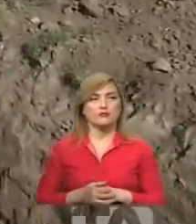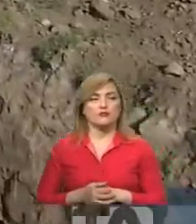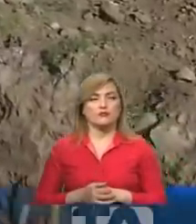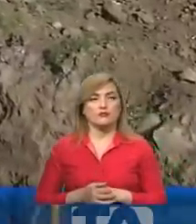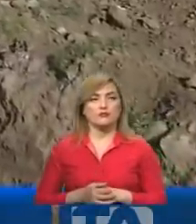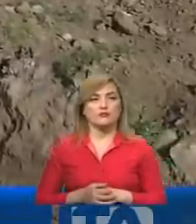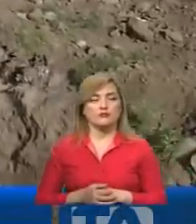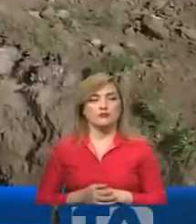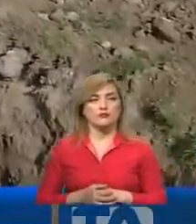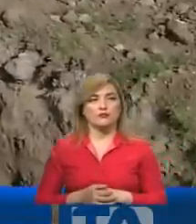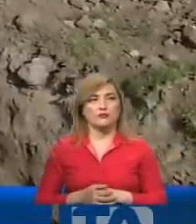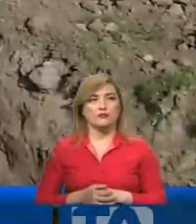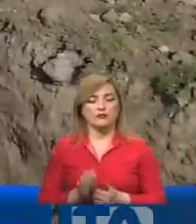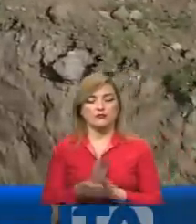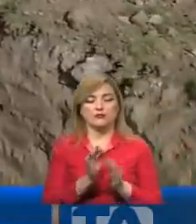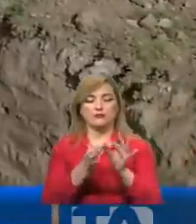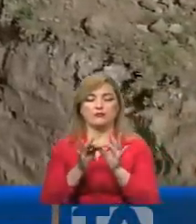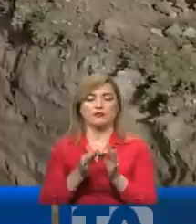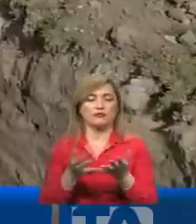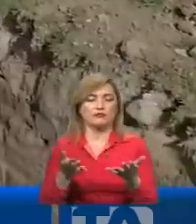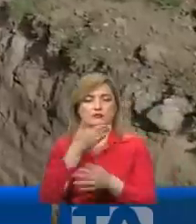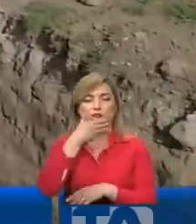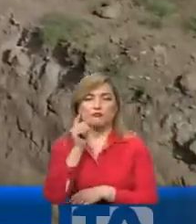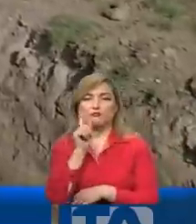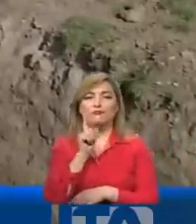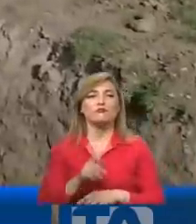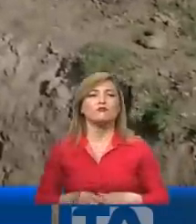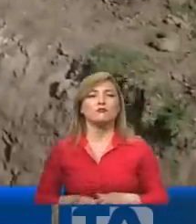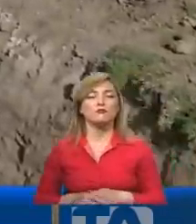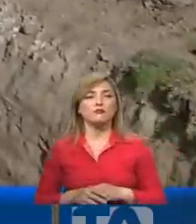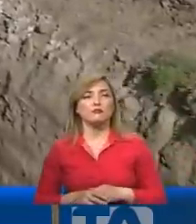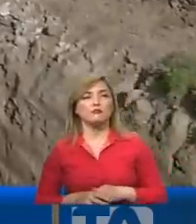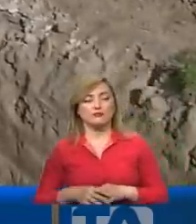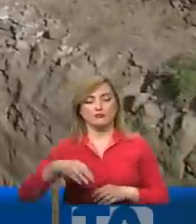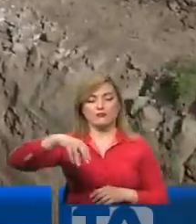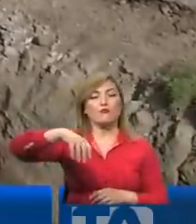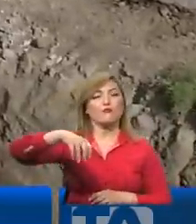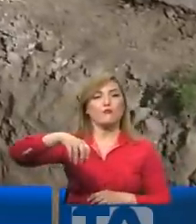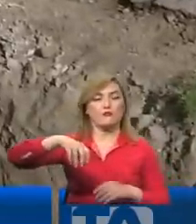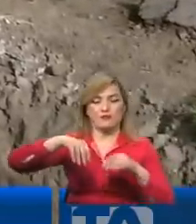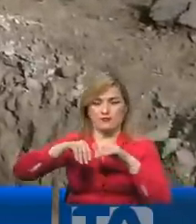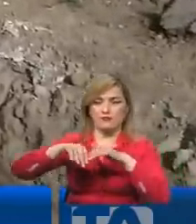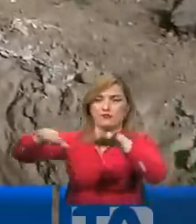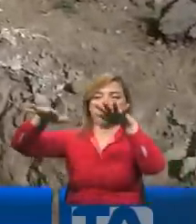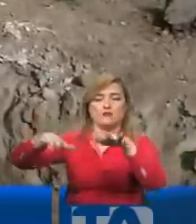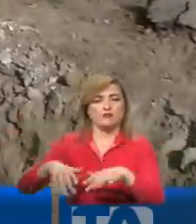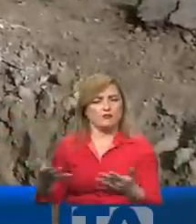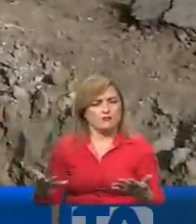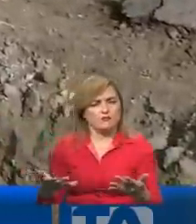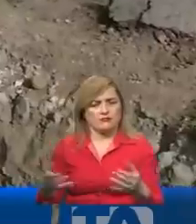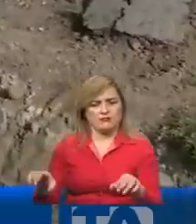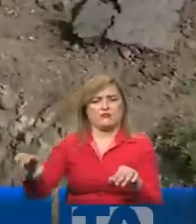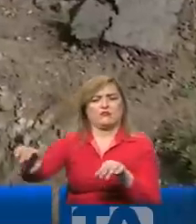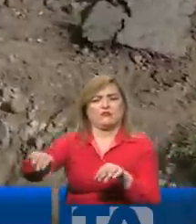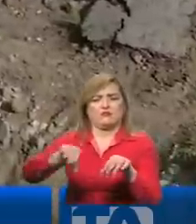restitución realmente de nuestro barrio, porque no va a haber mejoras. Realmente el agua que nos dan quieren dotar a otro tipo de sector,